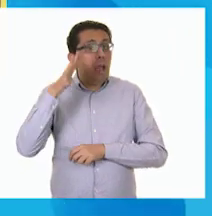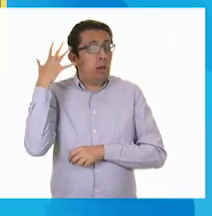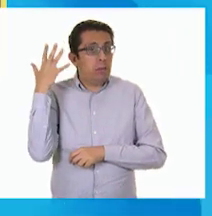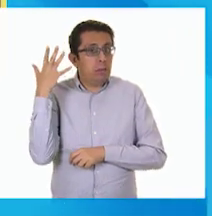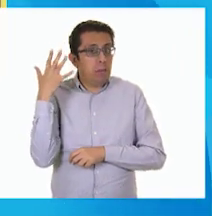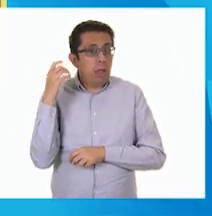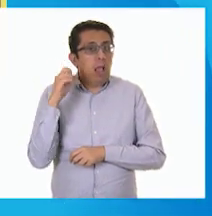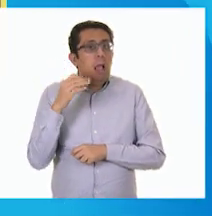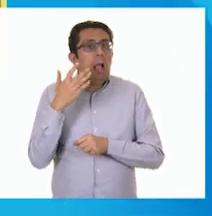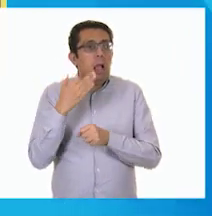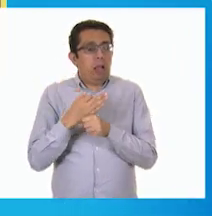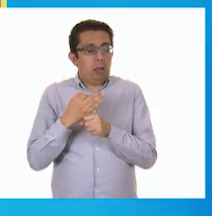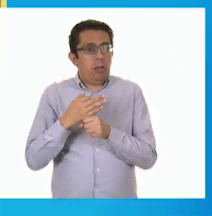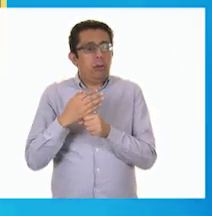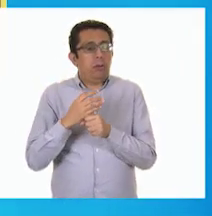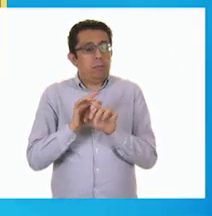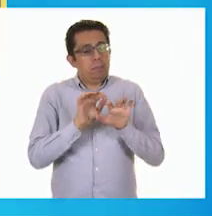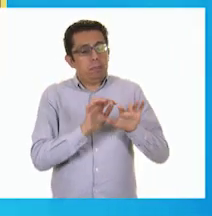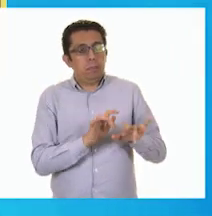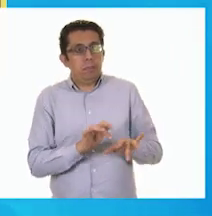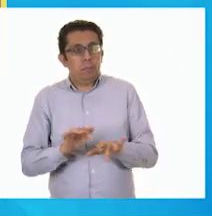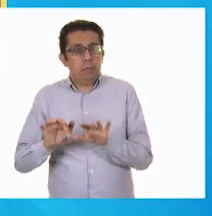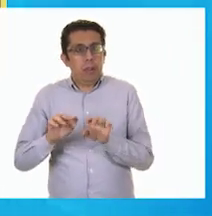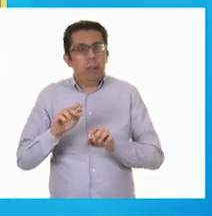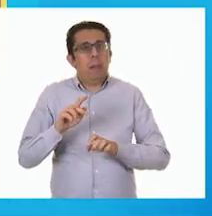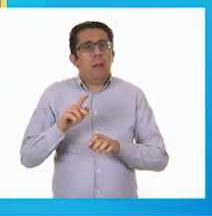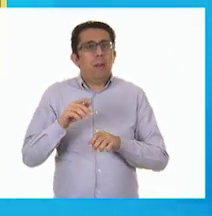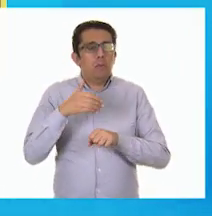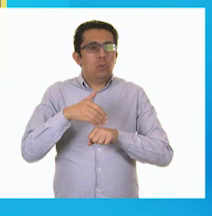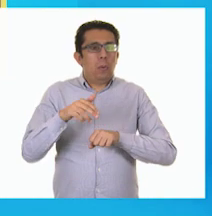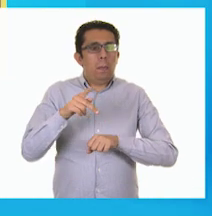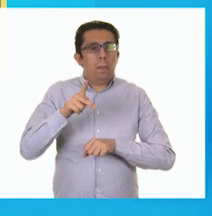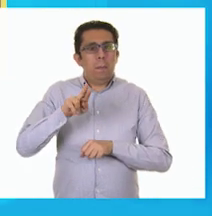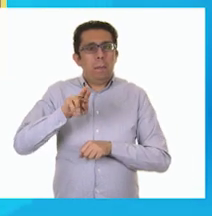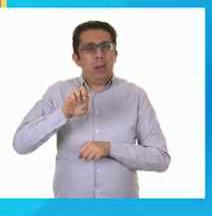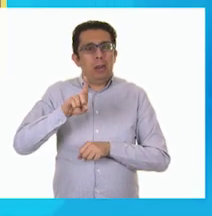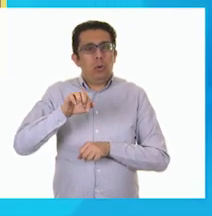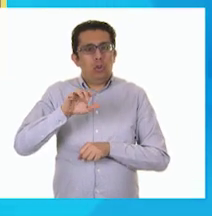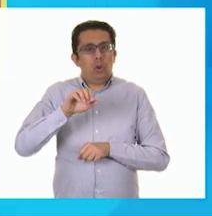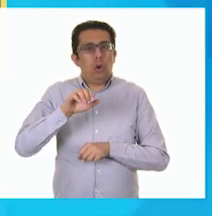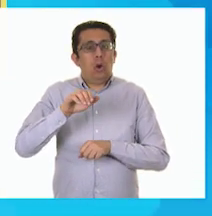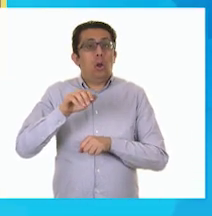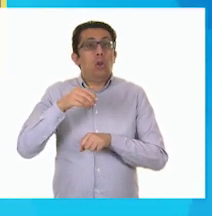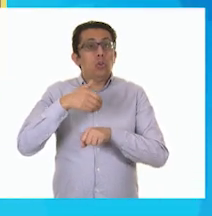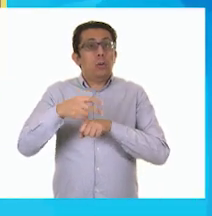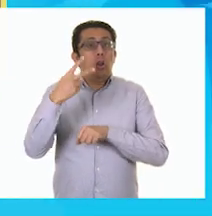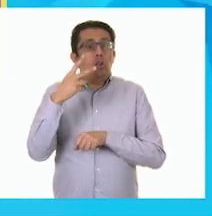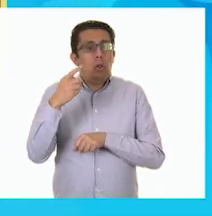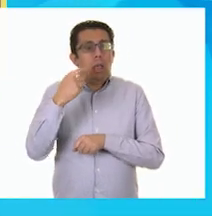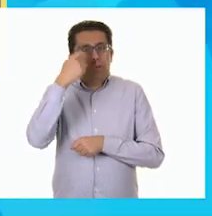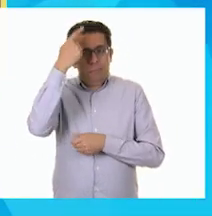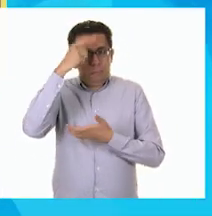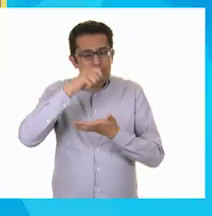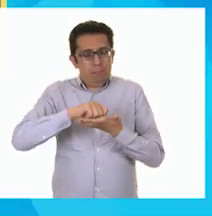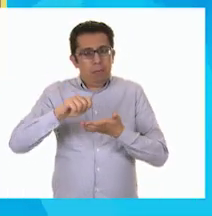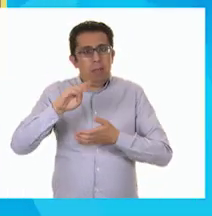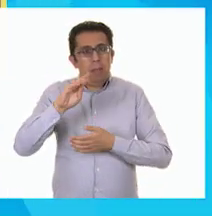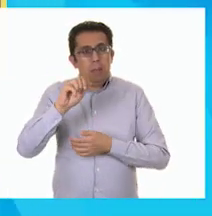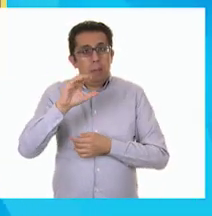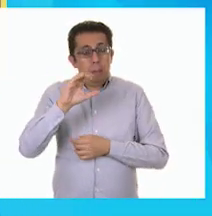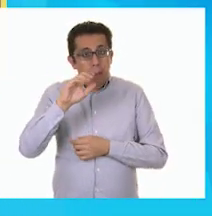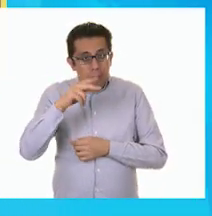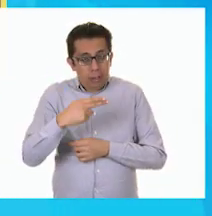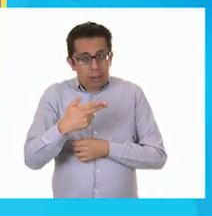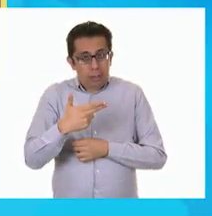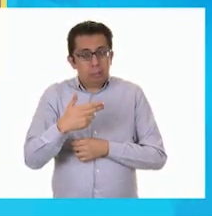Voy a tocar el pequeño preludio número 2 para piano en do mayor del compositor Johann Sebastian Bach, con el cual